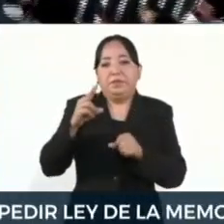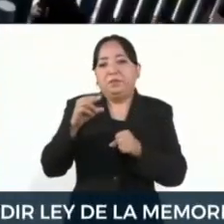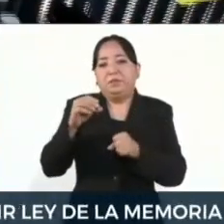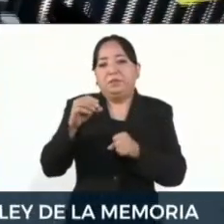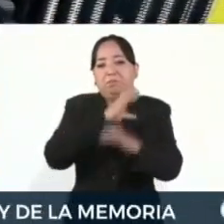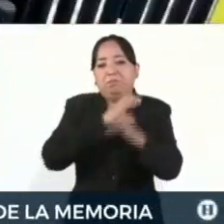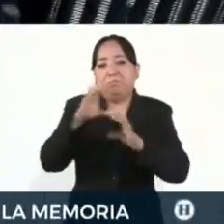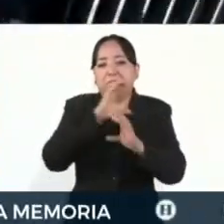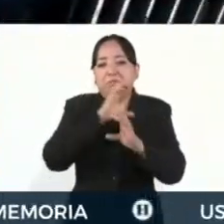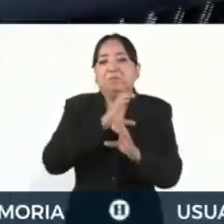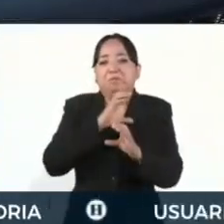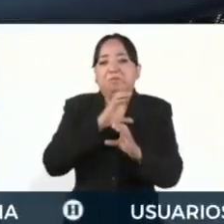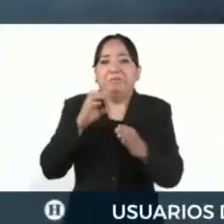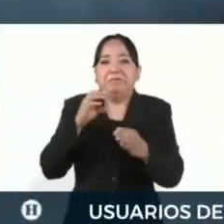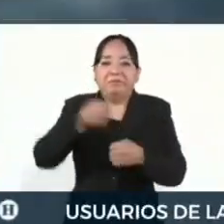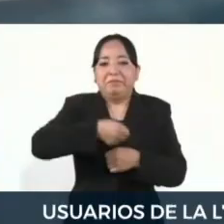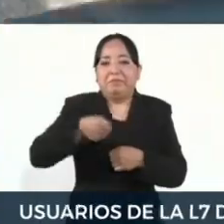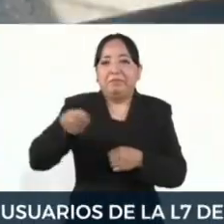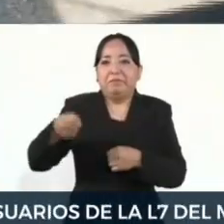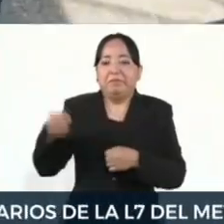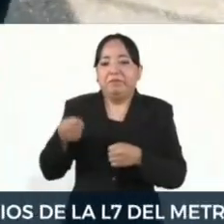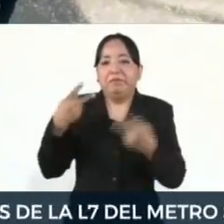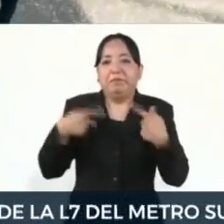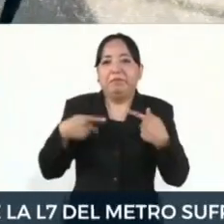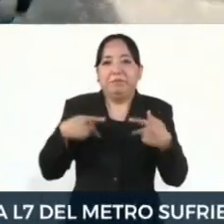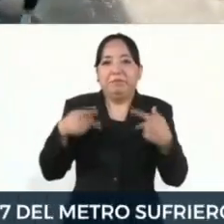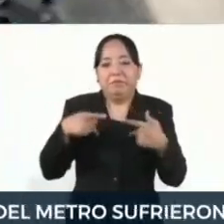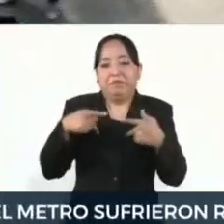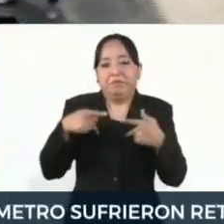de labores por parte de la jefa de gobierno, Claudia Sheinbaum. Oiga, vamos a...